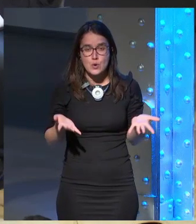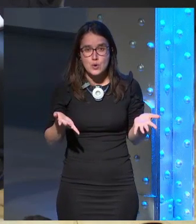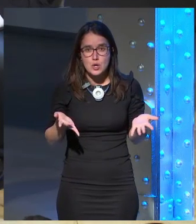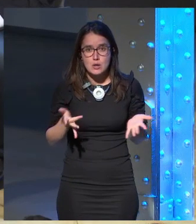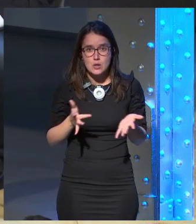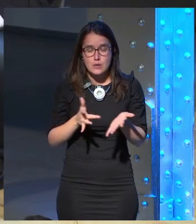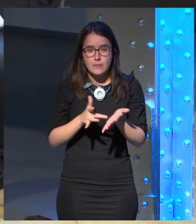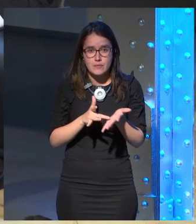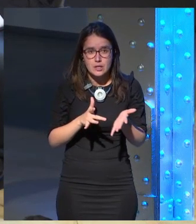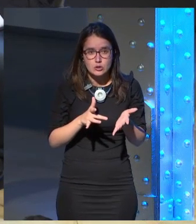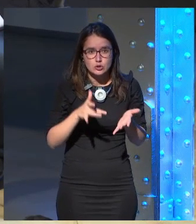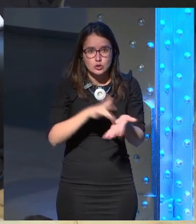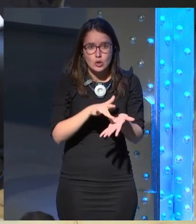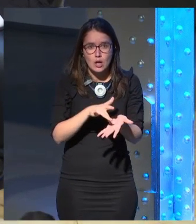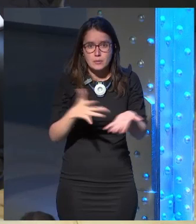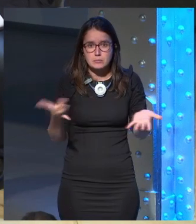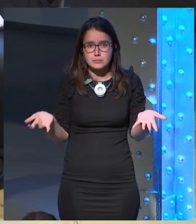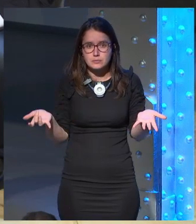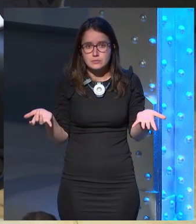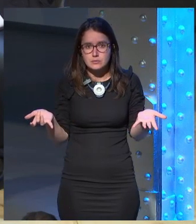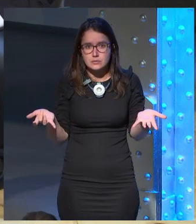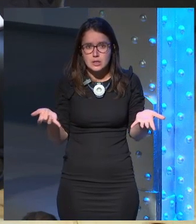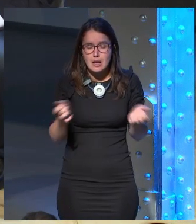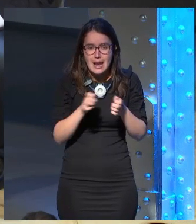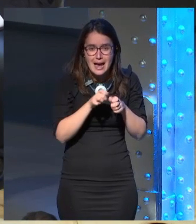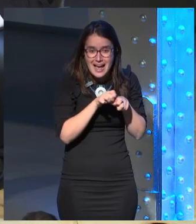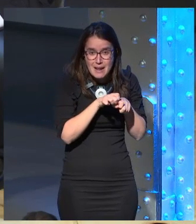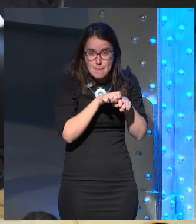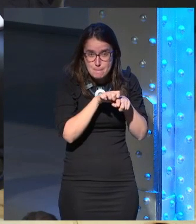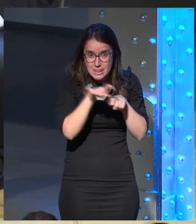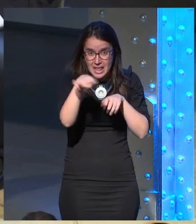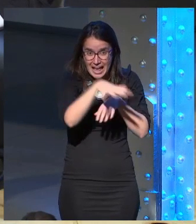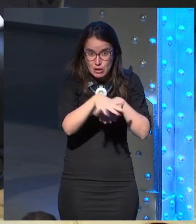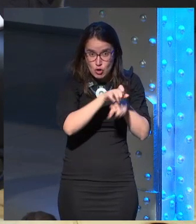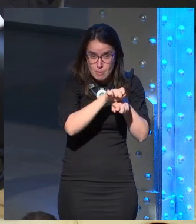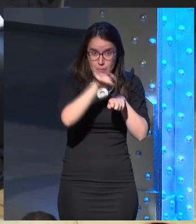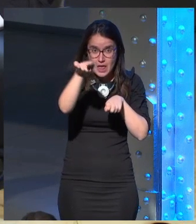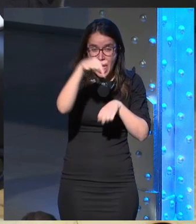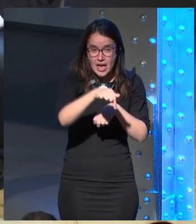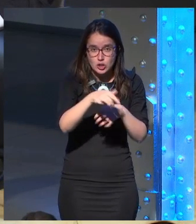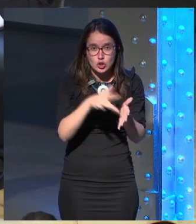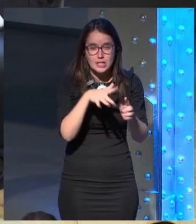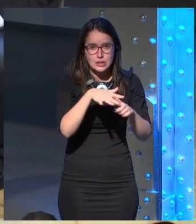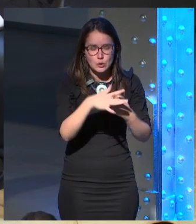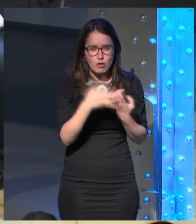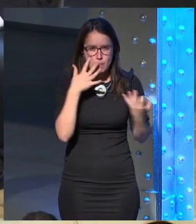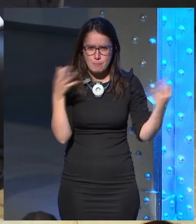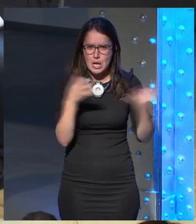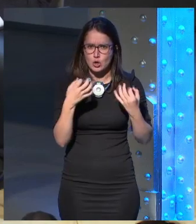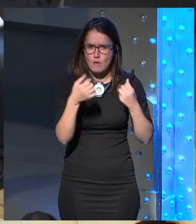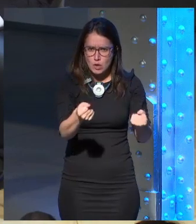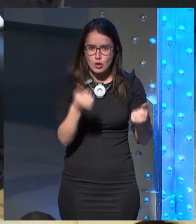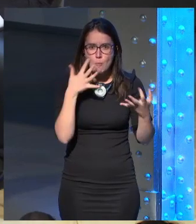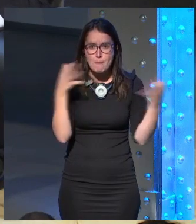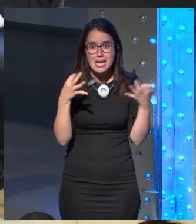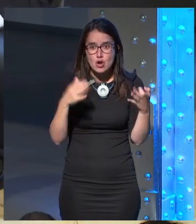el Space Shuttle tuvimos, en la lanzadera tuvimos varias situaciones muy arriesgadas con riesgo